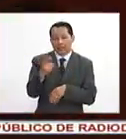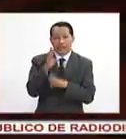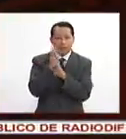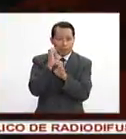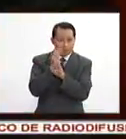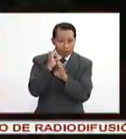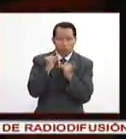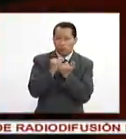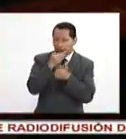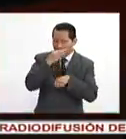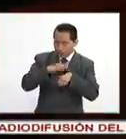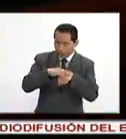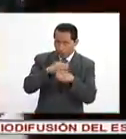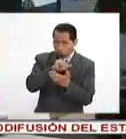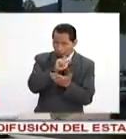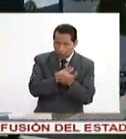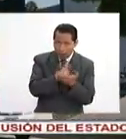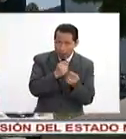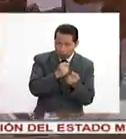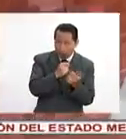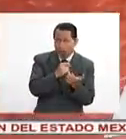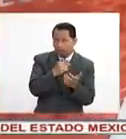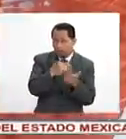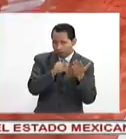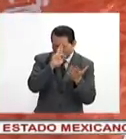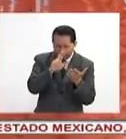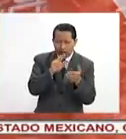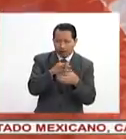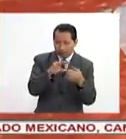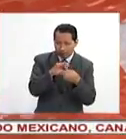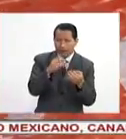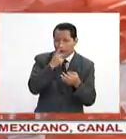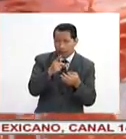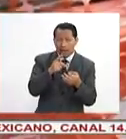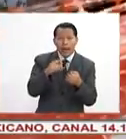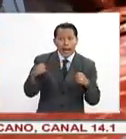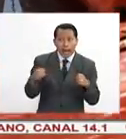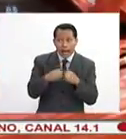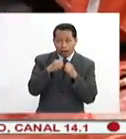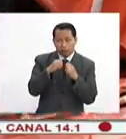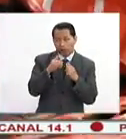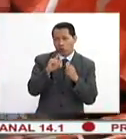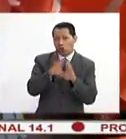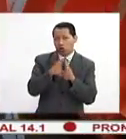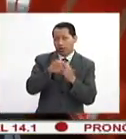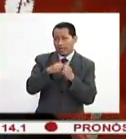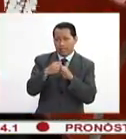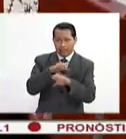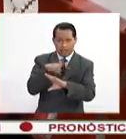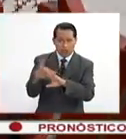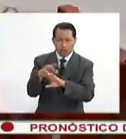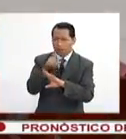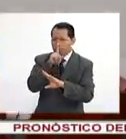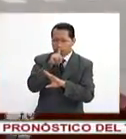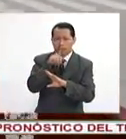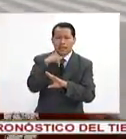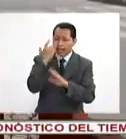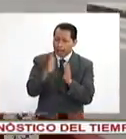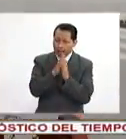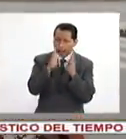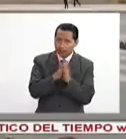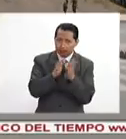no viola alguna normativa. Los vecinos afirmaron no ser el enemigo, sino que solo quieren ser partícipes de las